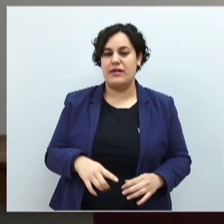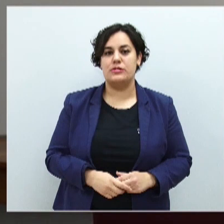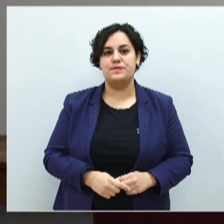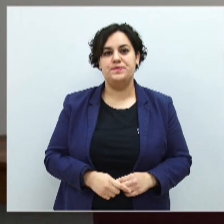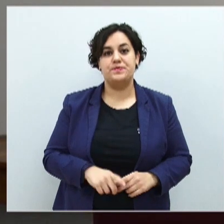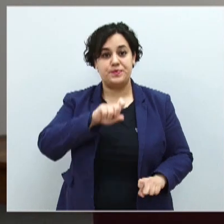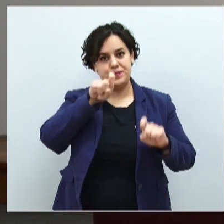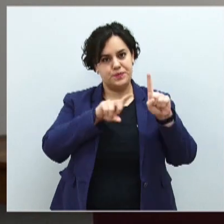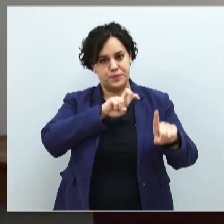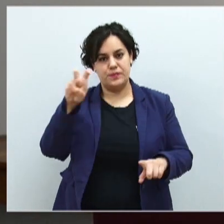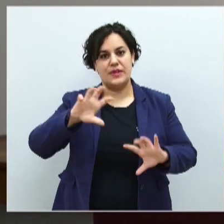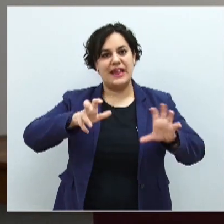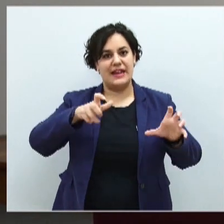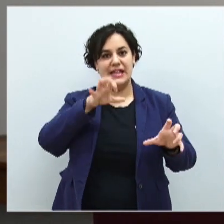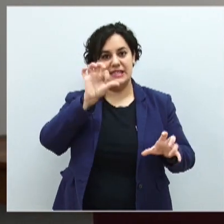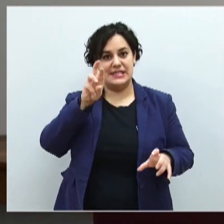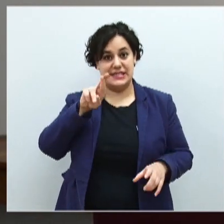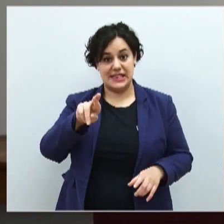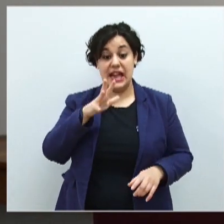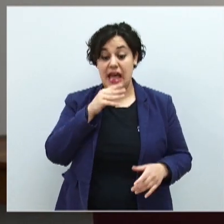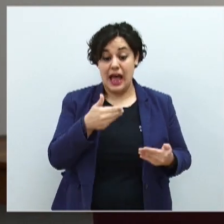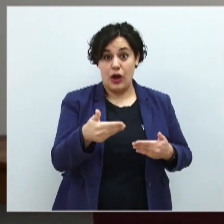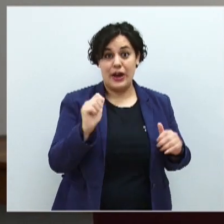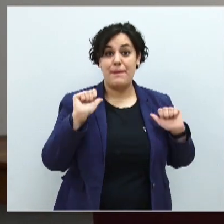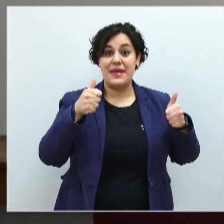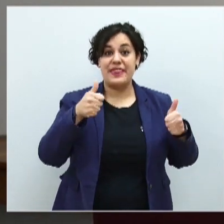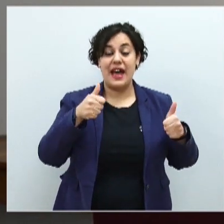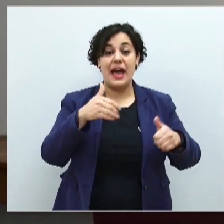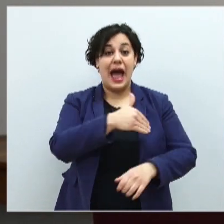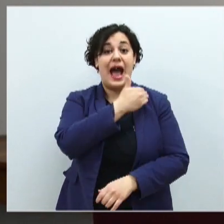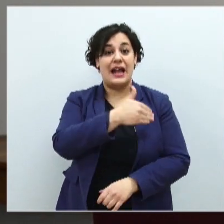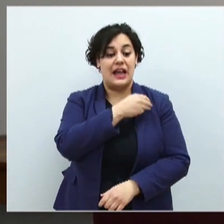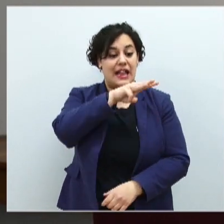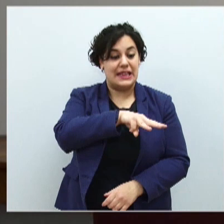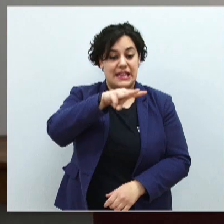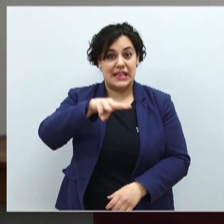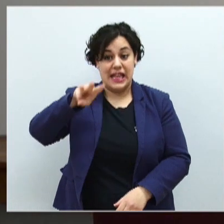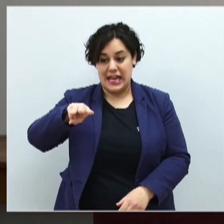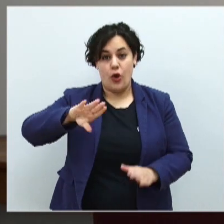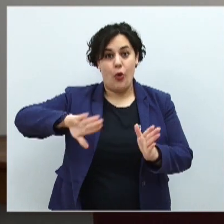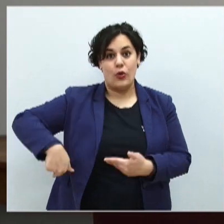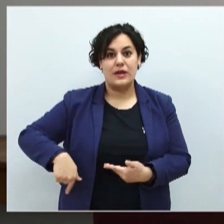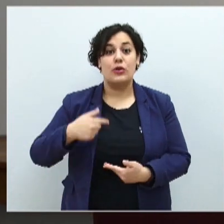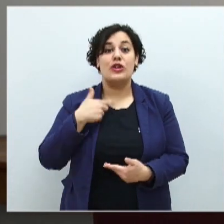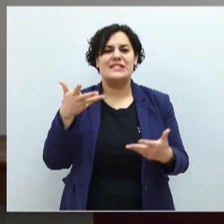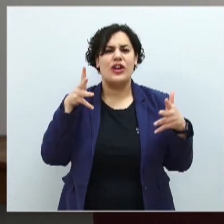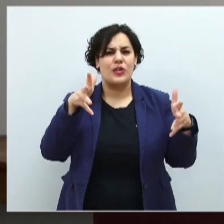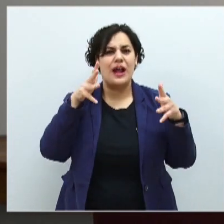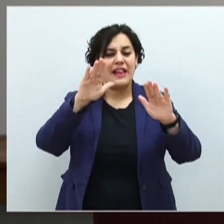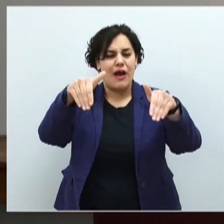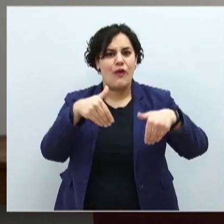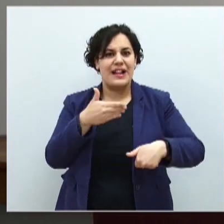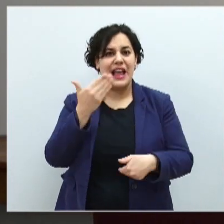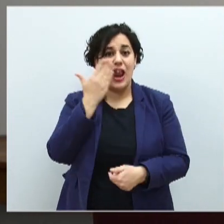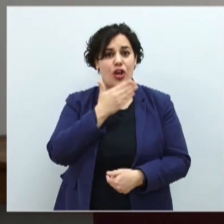cadena SER. Empieza un nuevo trimestre escolar estos días y nos gustaría saber cuál sería su pronóstico y recomendación acerca de la vuelta al cole de los